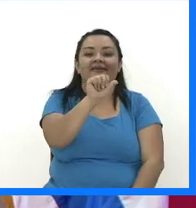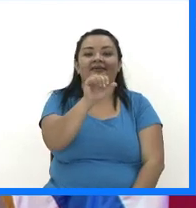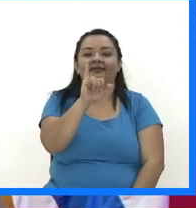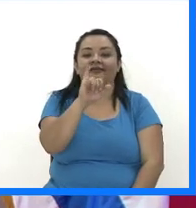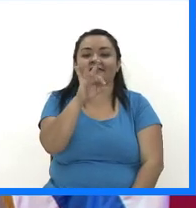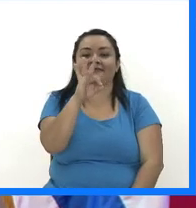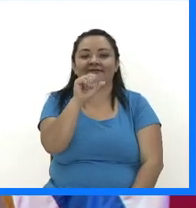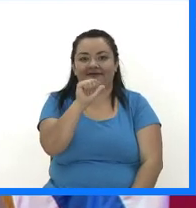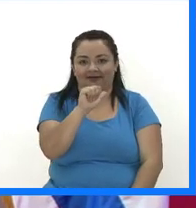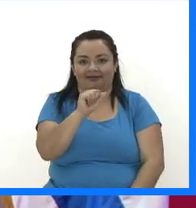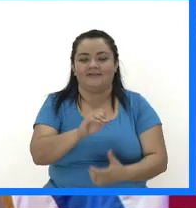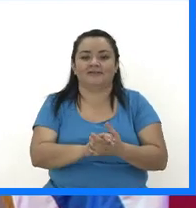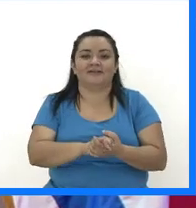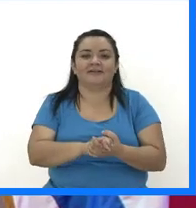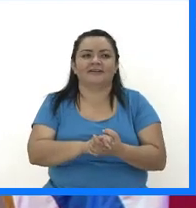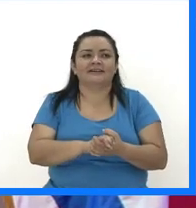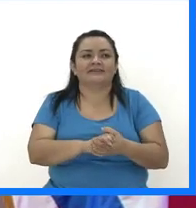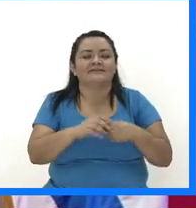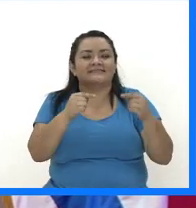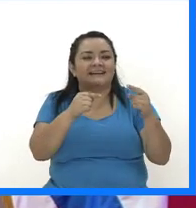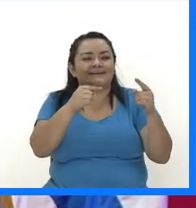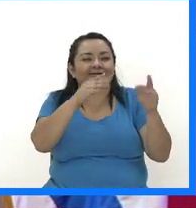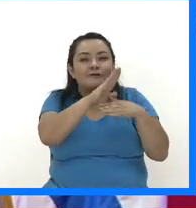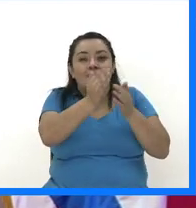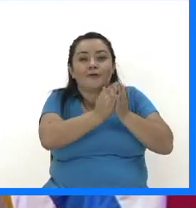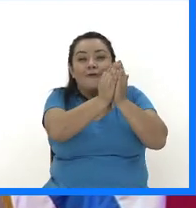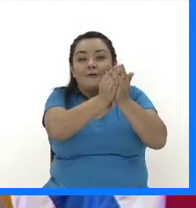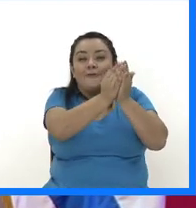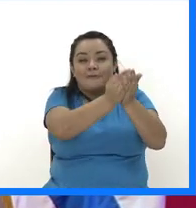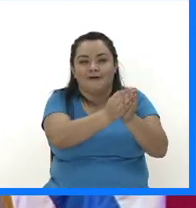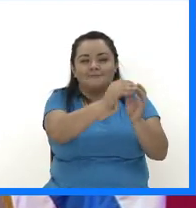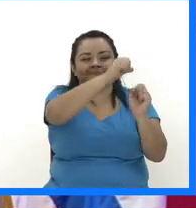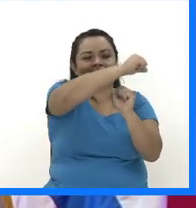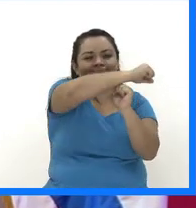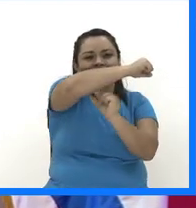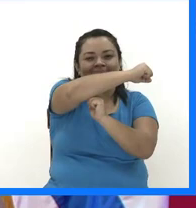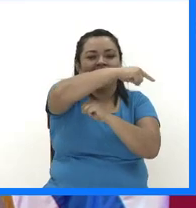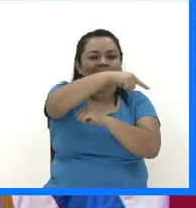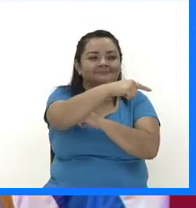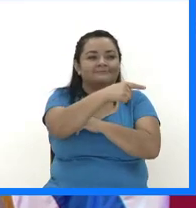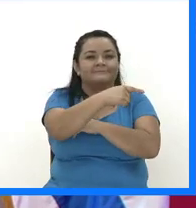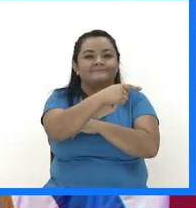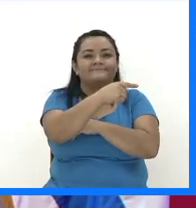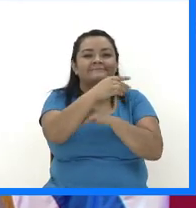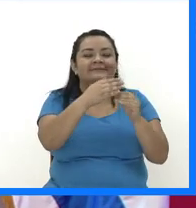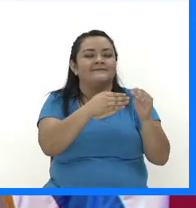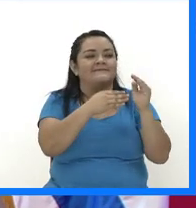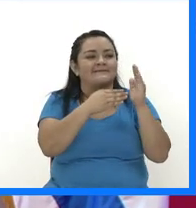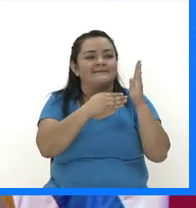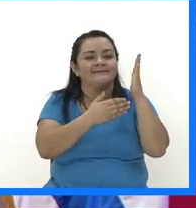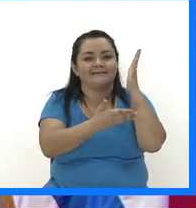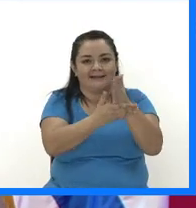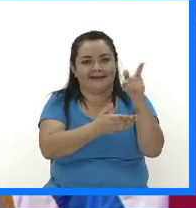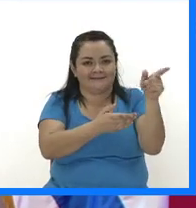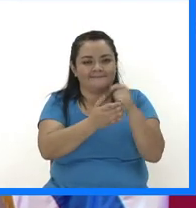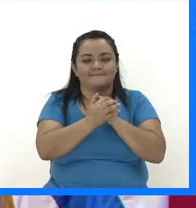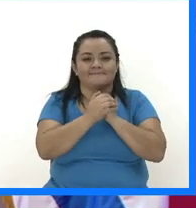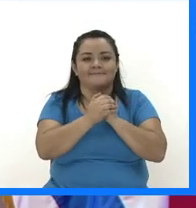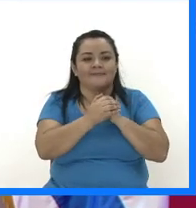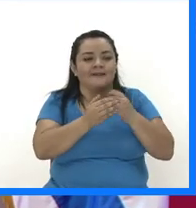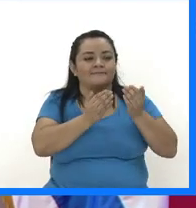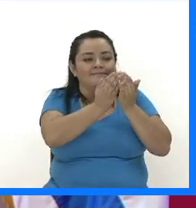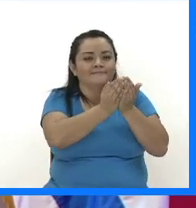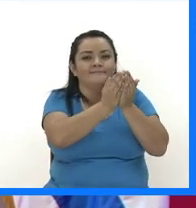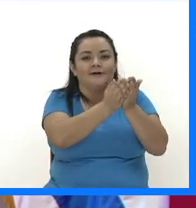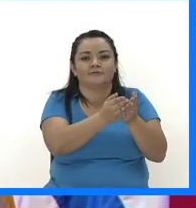haifa está la entrada de todos los barcos que traen todo el semillero todo lo que entra y sale llega a haifa los fosfatos